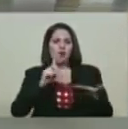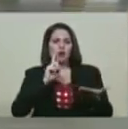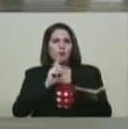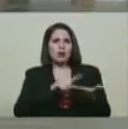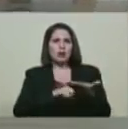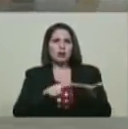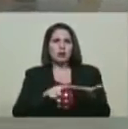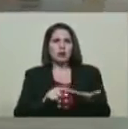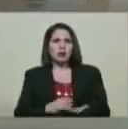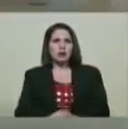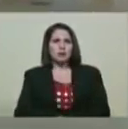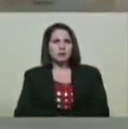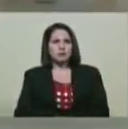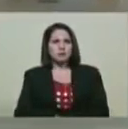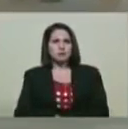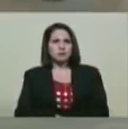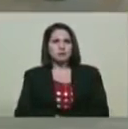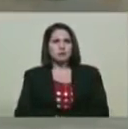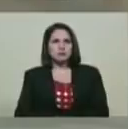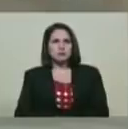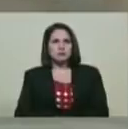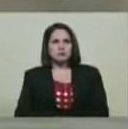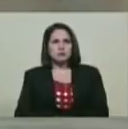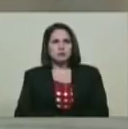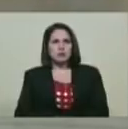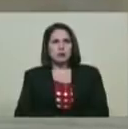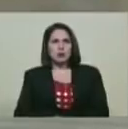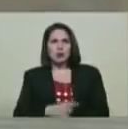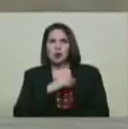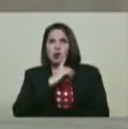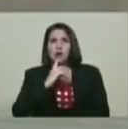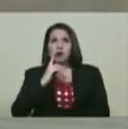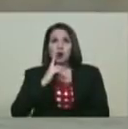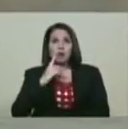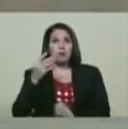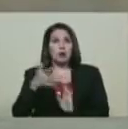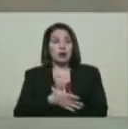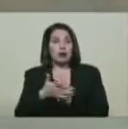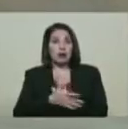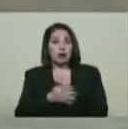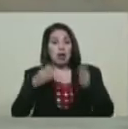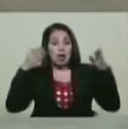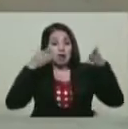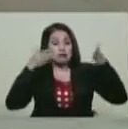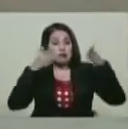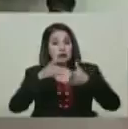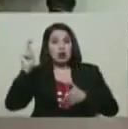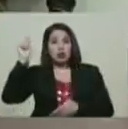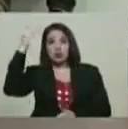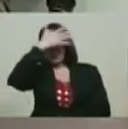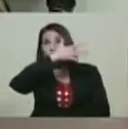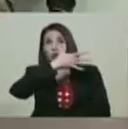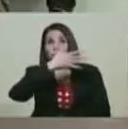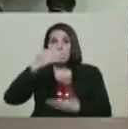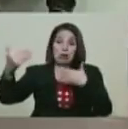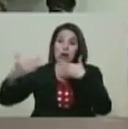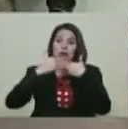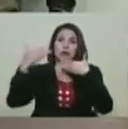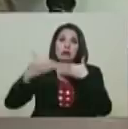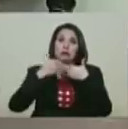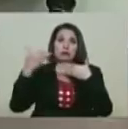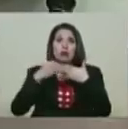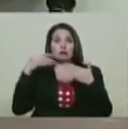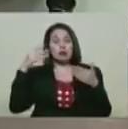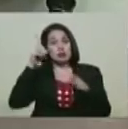Braver, el dueño es Steve Bannon, que es uno de los asesores que tenía Donald Trump, ahora se fue contra Donald Trump